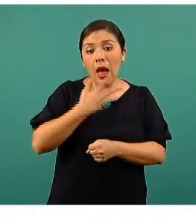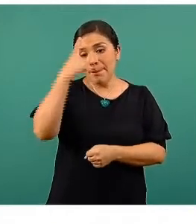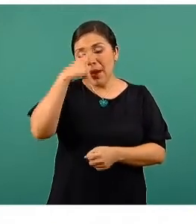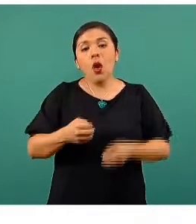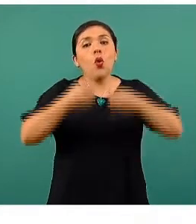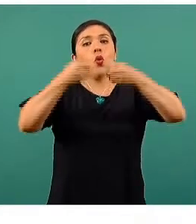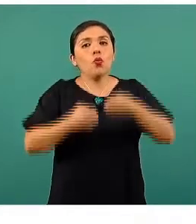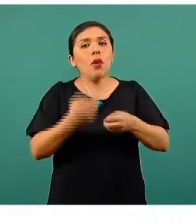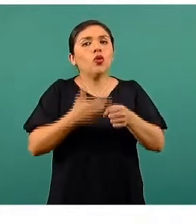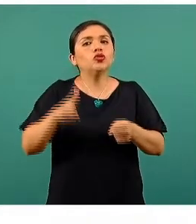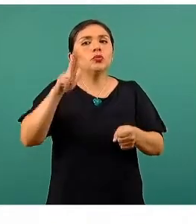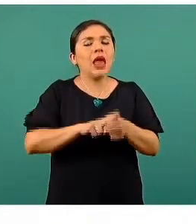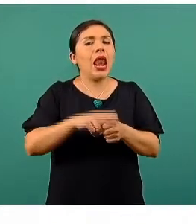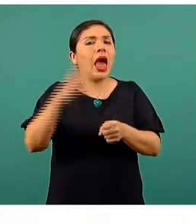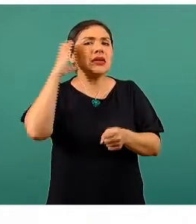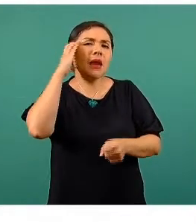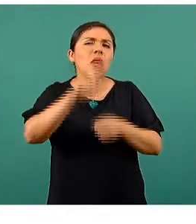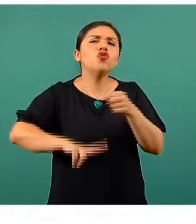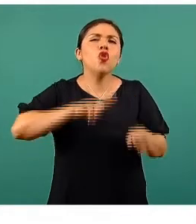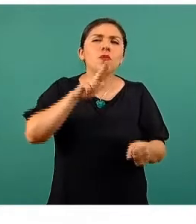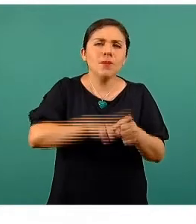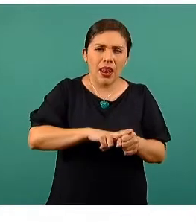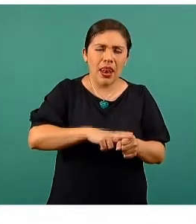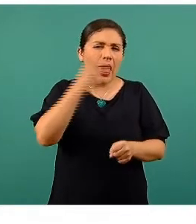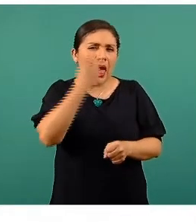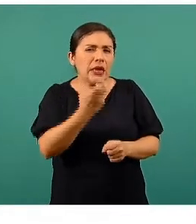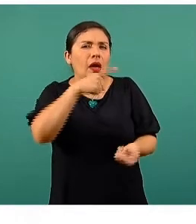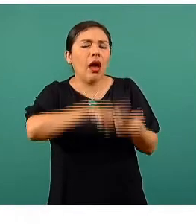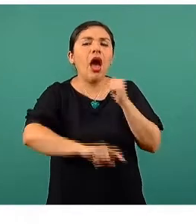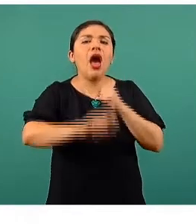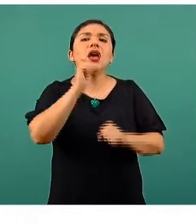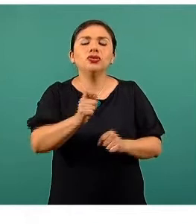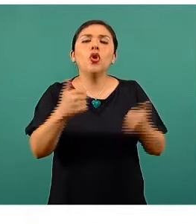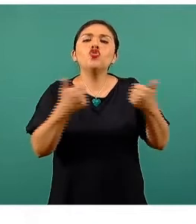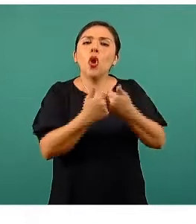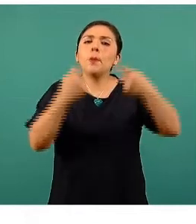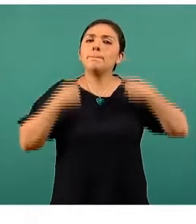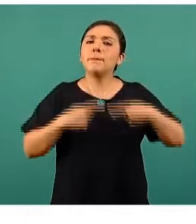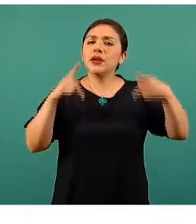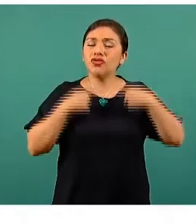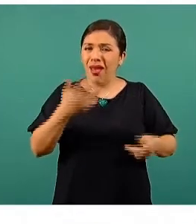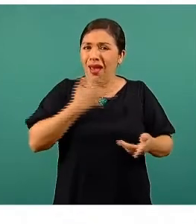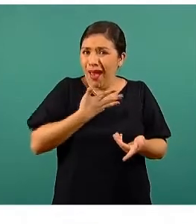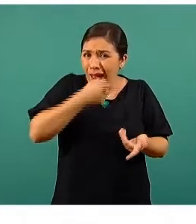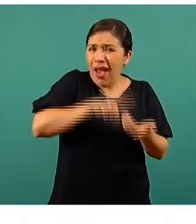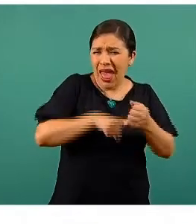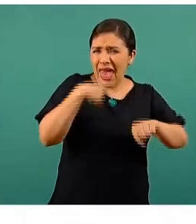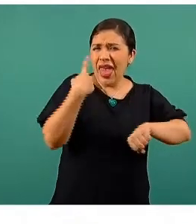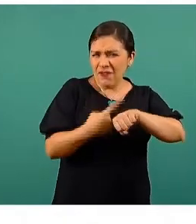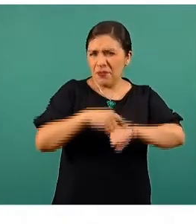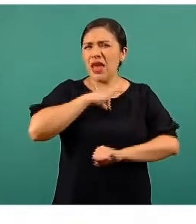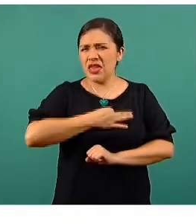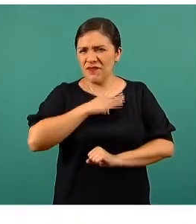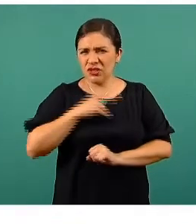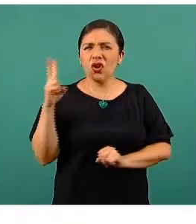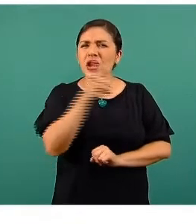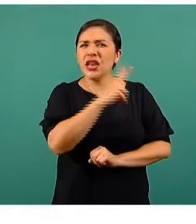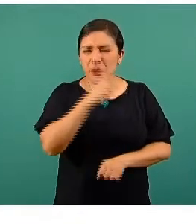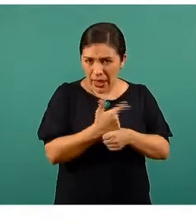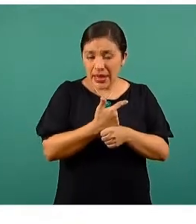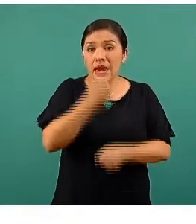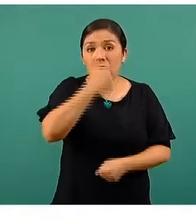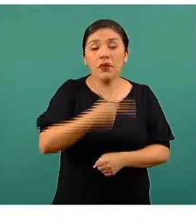ocupación de camas generales. Esto lo que representa es a las personas que tienen una infección respiratoria aguda